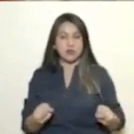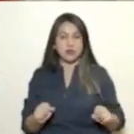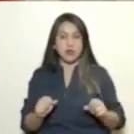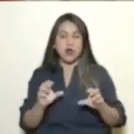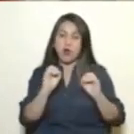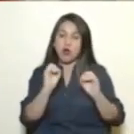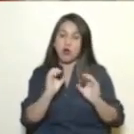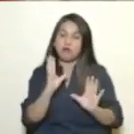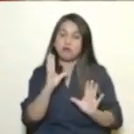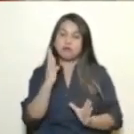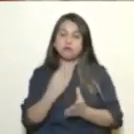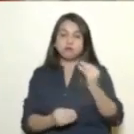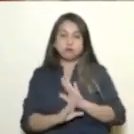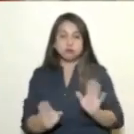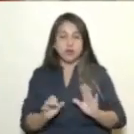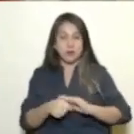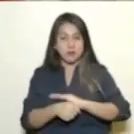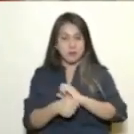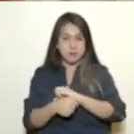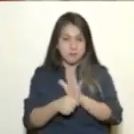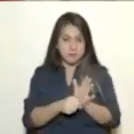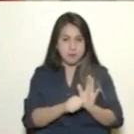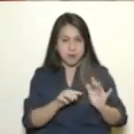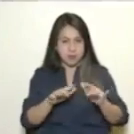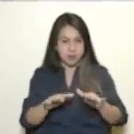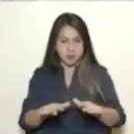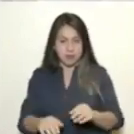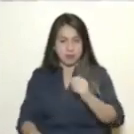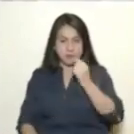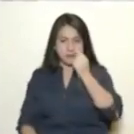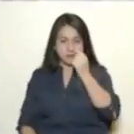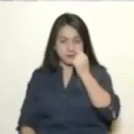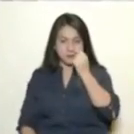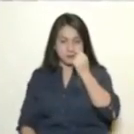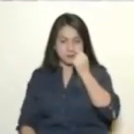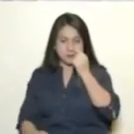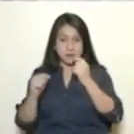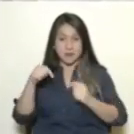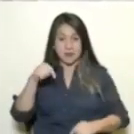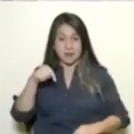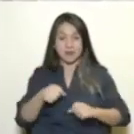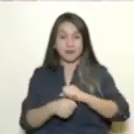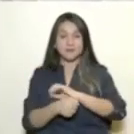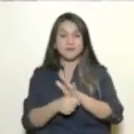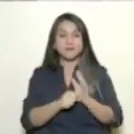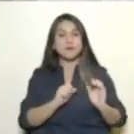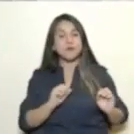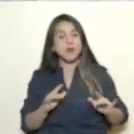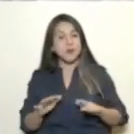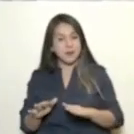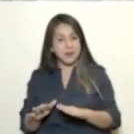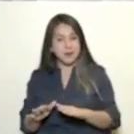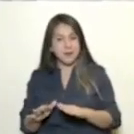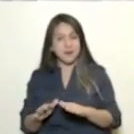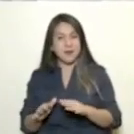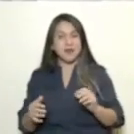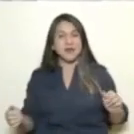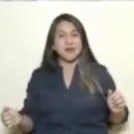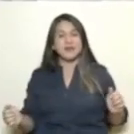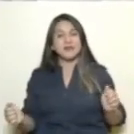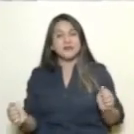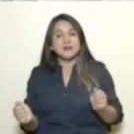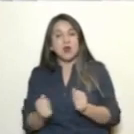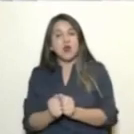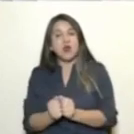o terminada, entre comillas, esta pandemia? Es que esta pandemia se junta a